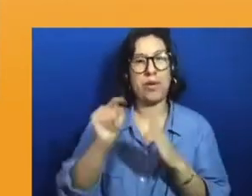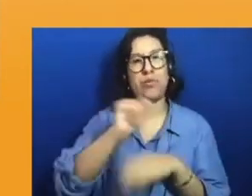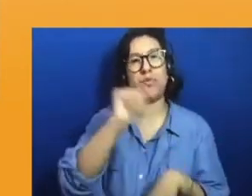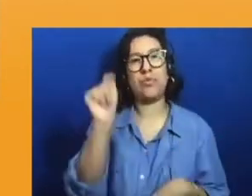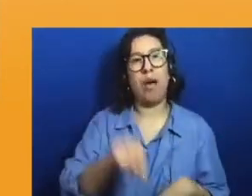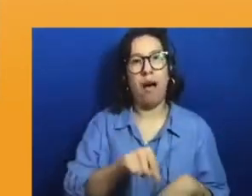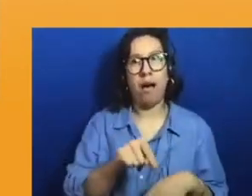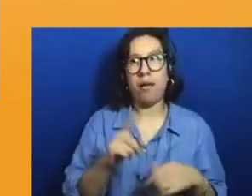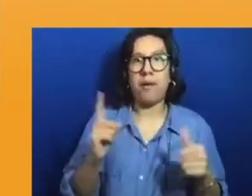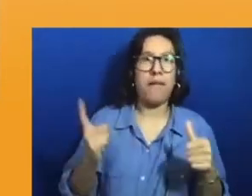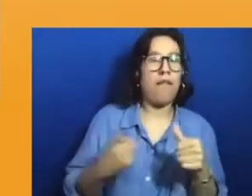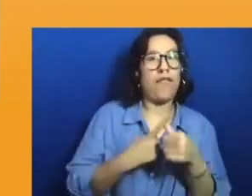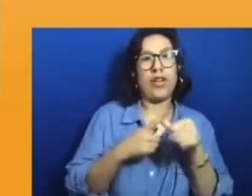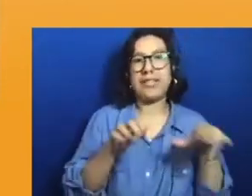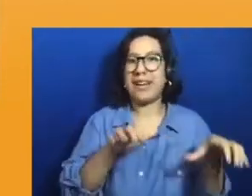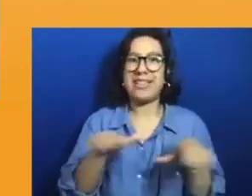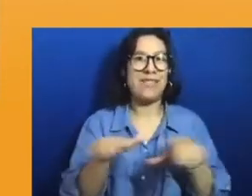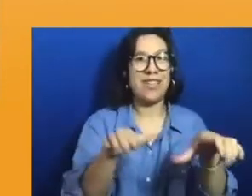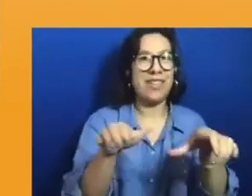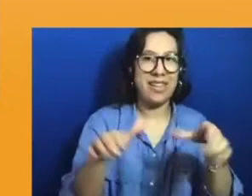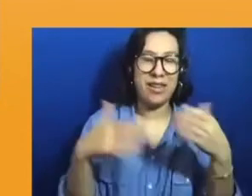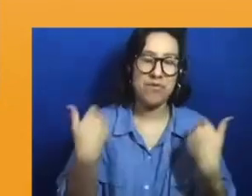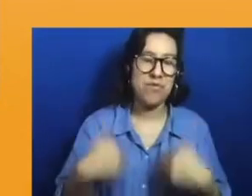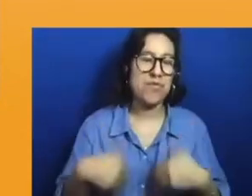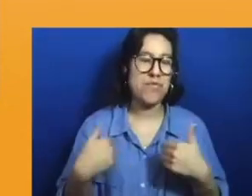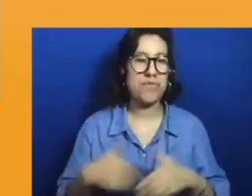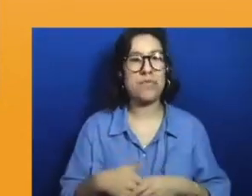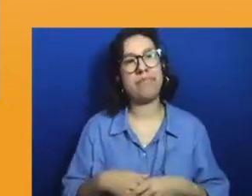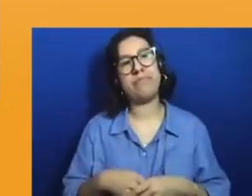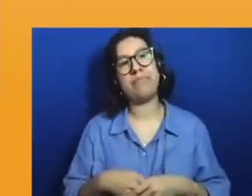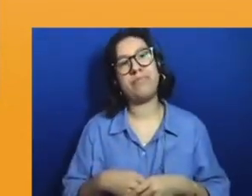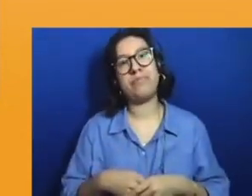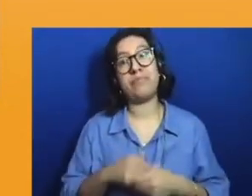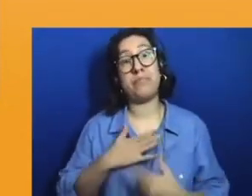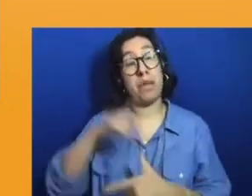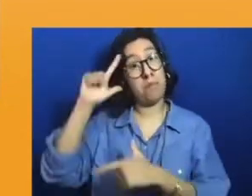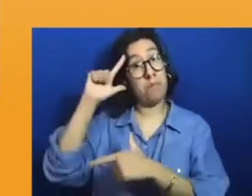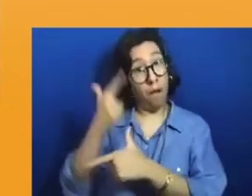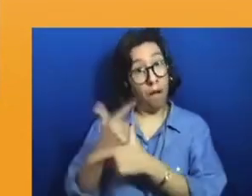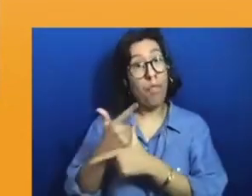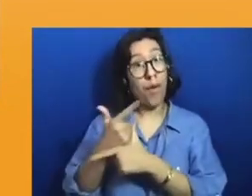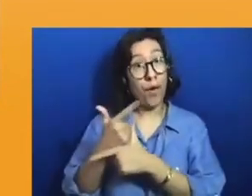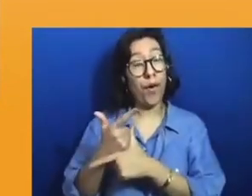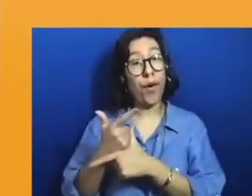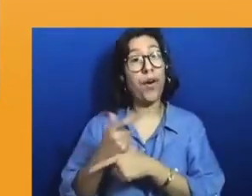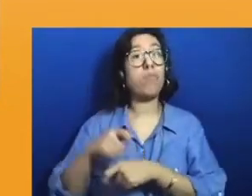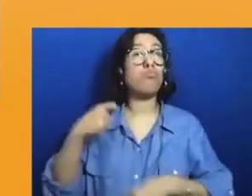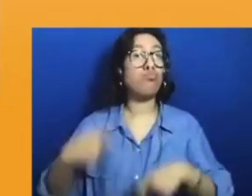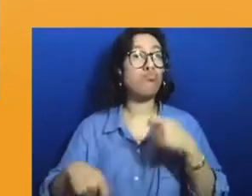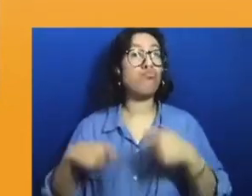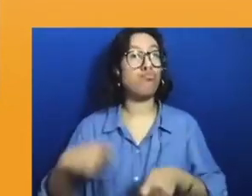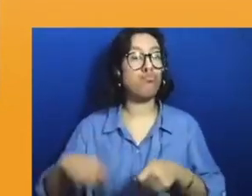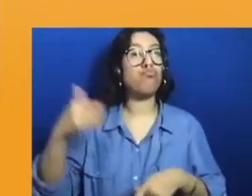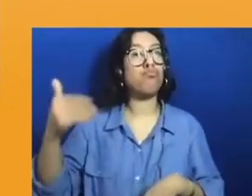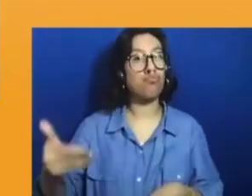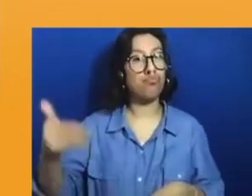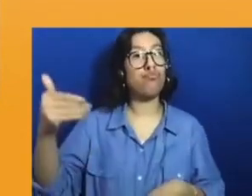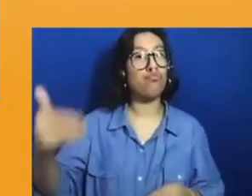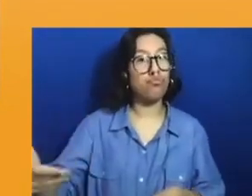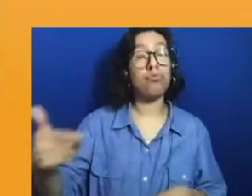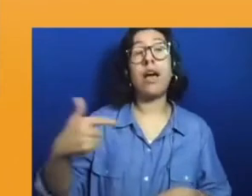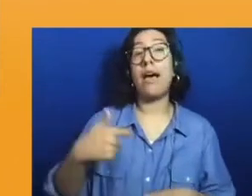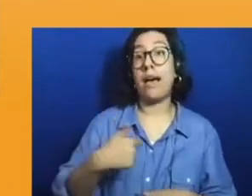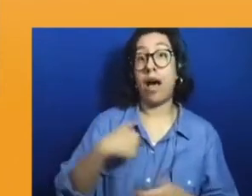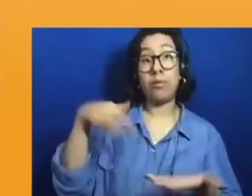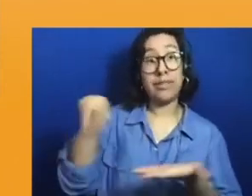Fue la primera actividad que hice para cada actividad. Y mi hermano tocó el merengue mientras yo